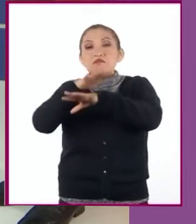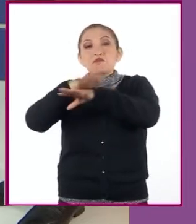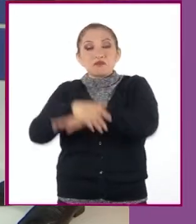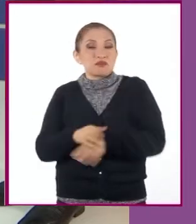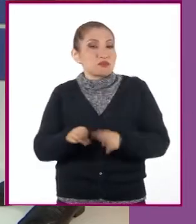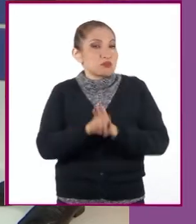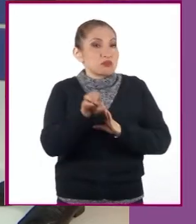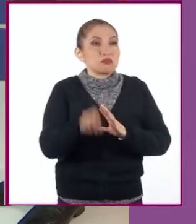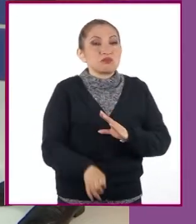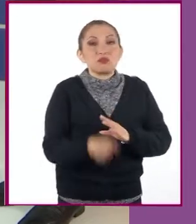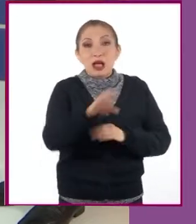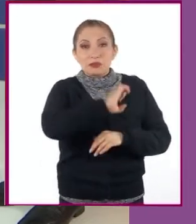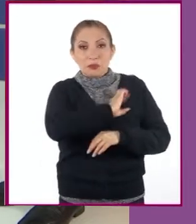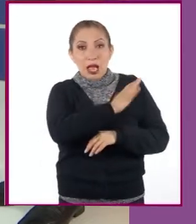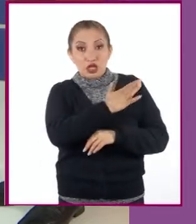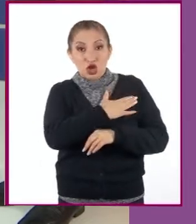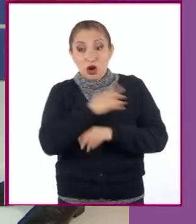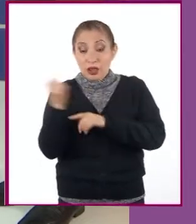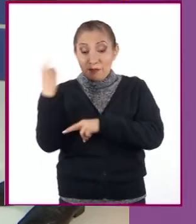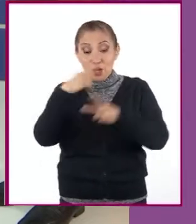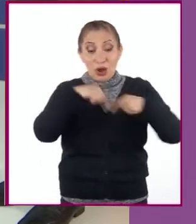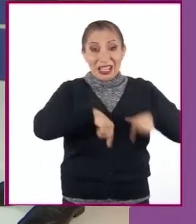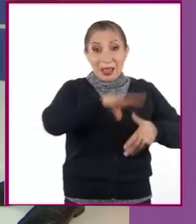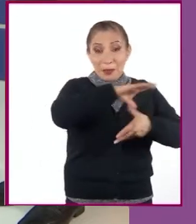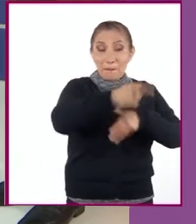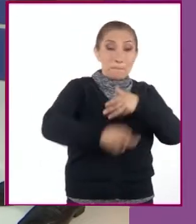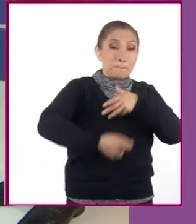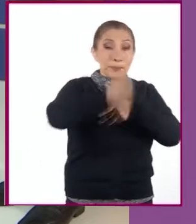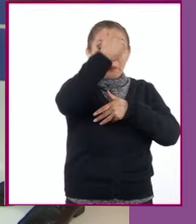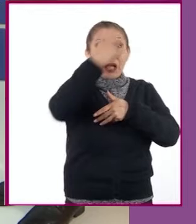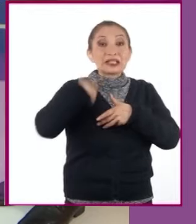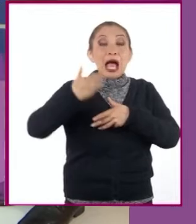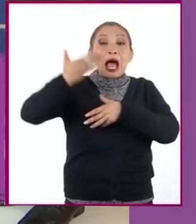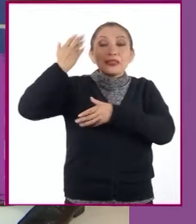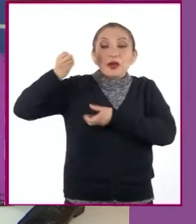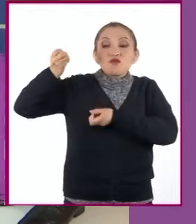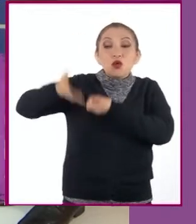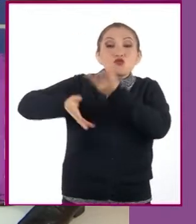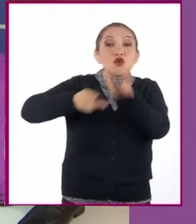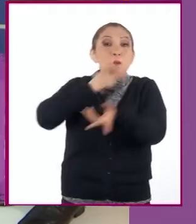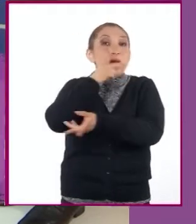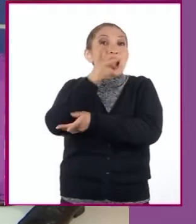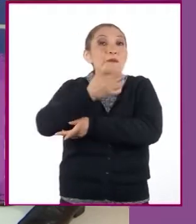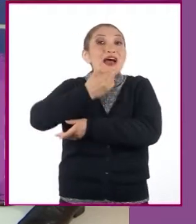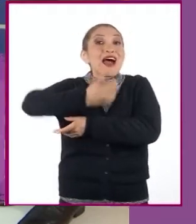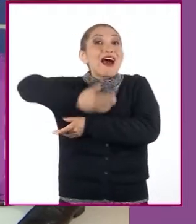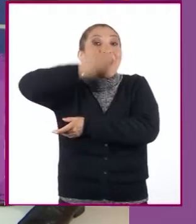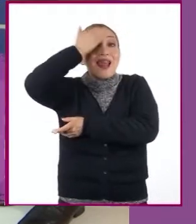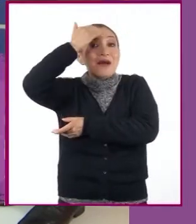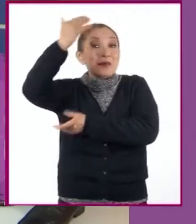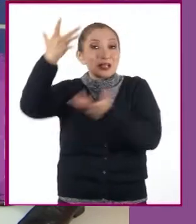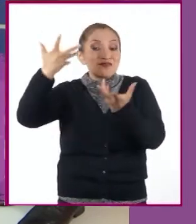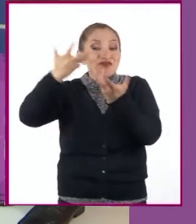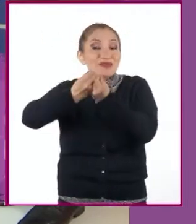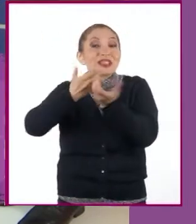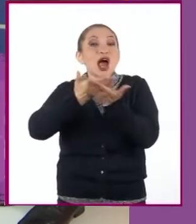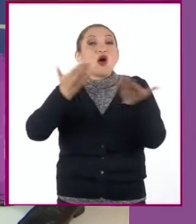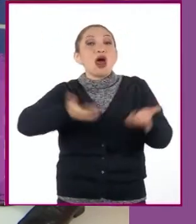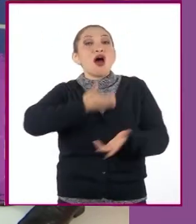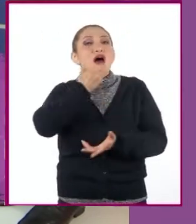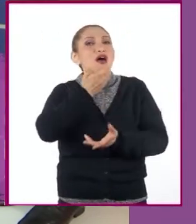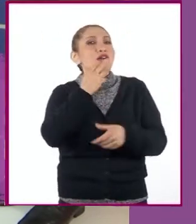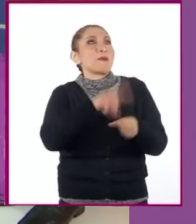Por ejemplo, el español que llegó a América ya se había enriquecido con varias palabras árabes que hoy utilizamos de manera